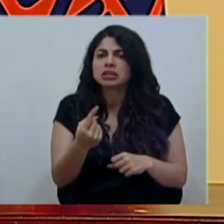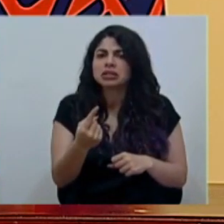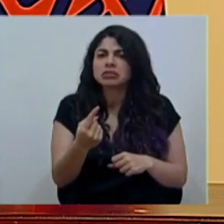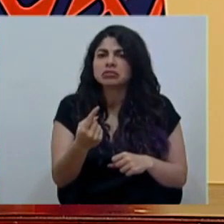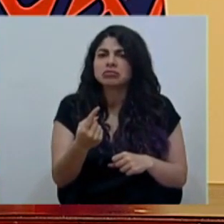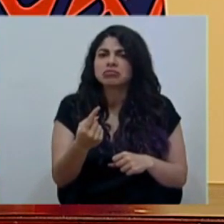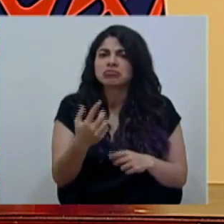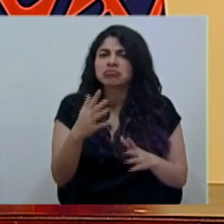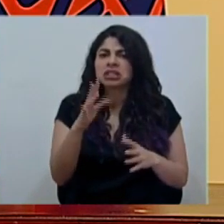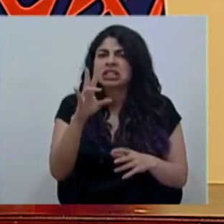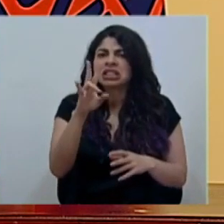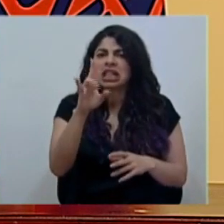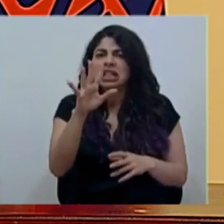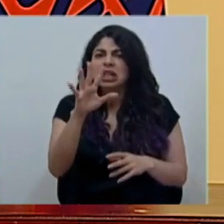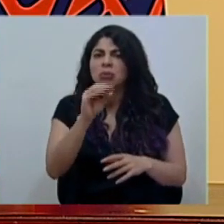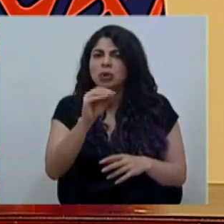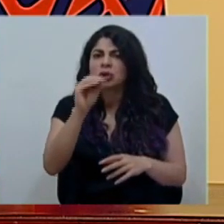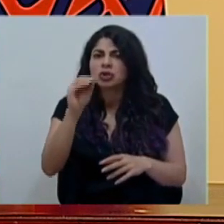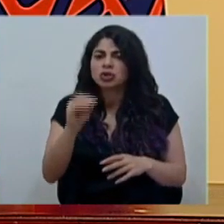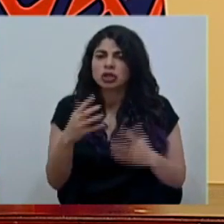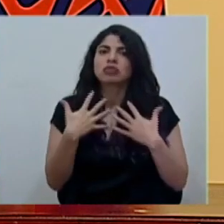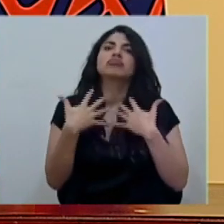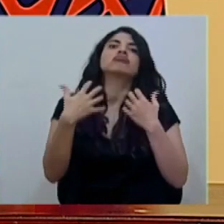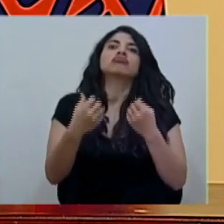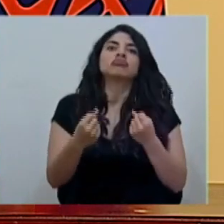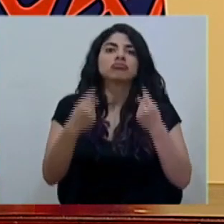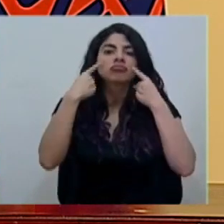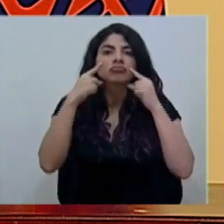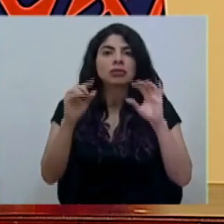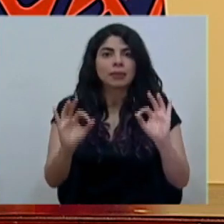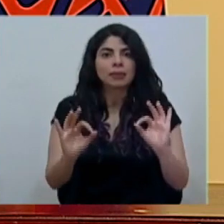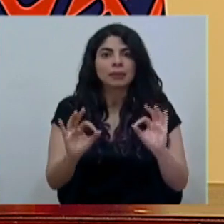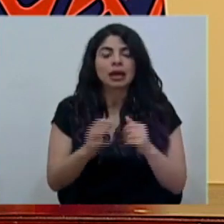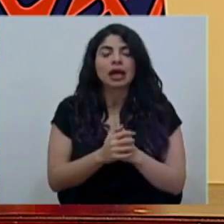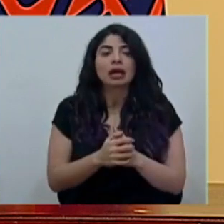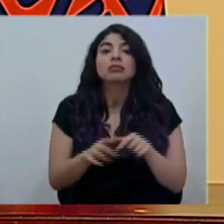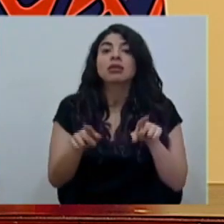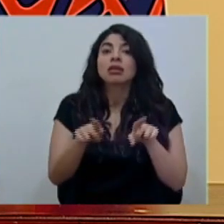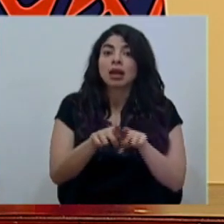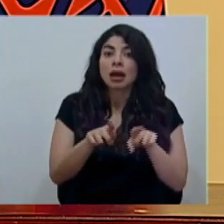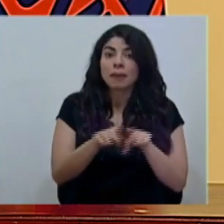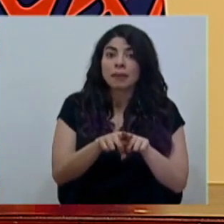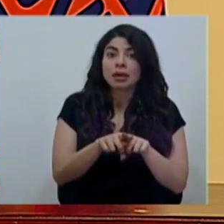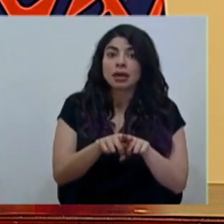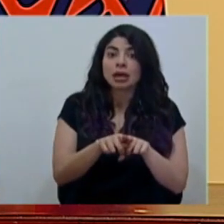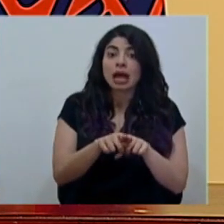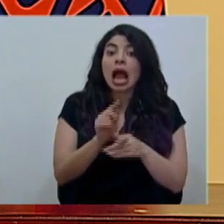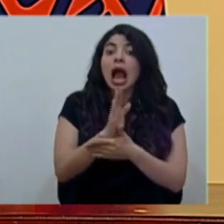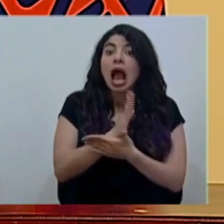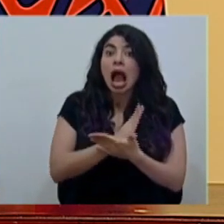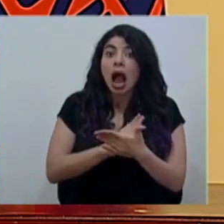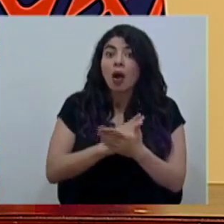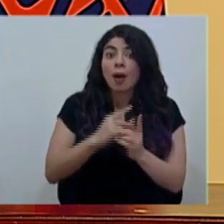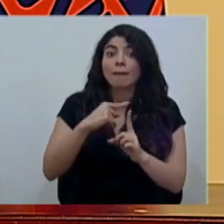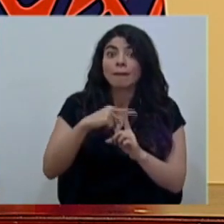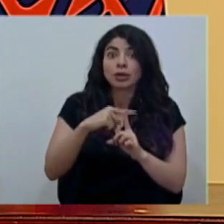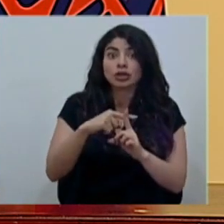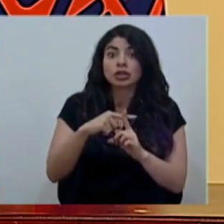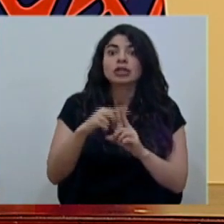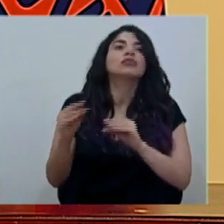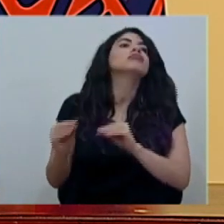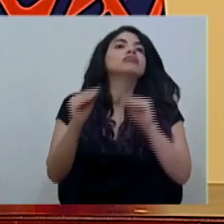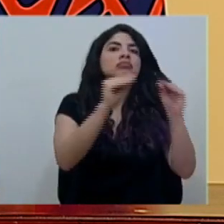un 75% de ellos se han recuperado satisfactoriamente, que incluso aún siendo positivos han sido